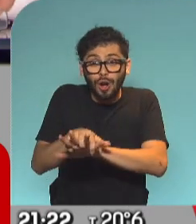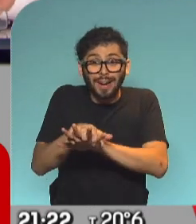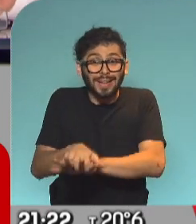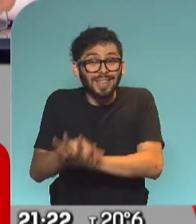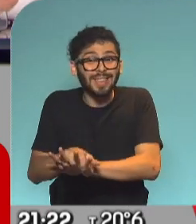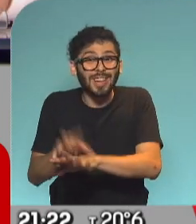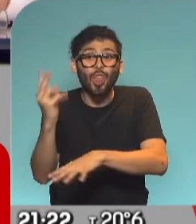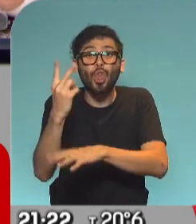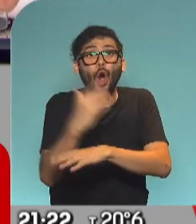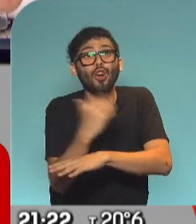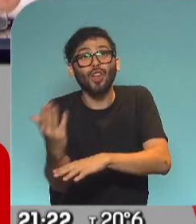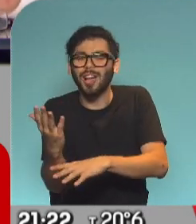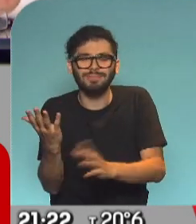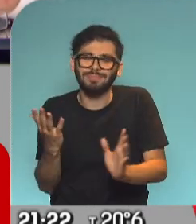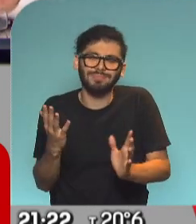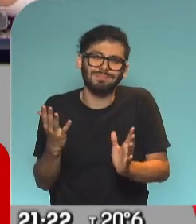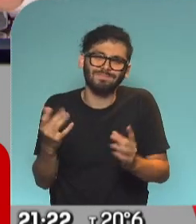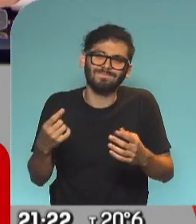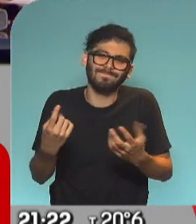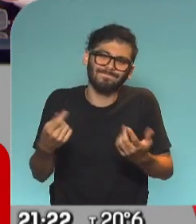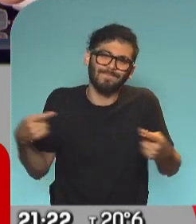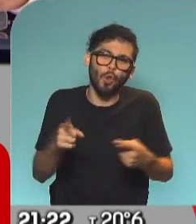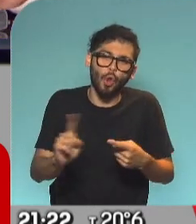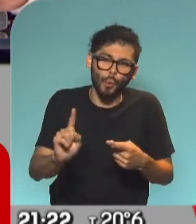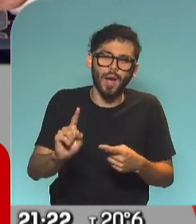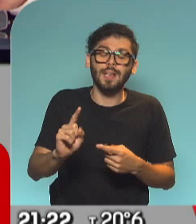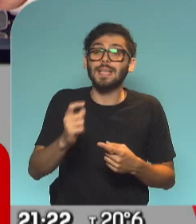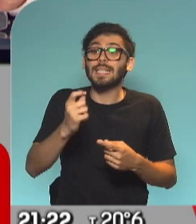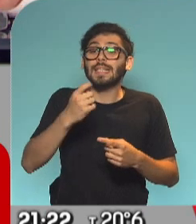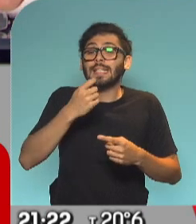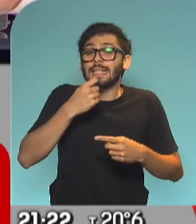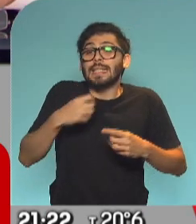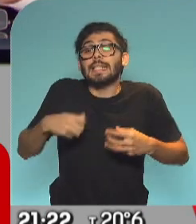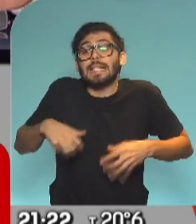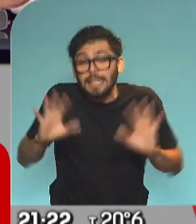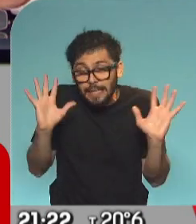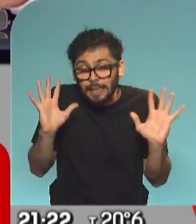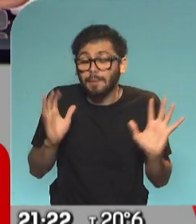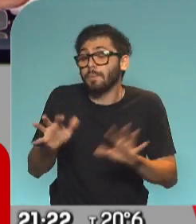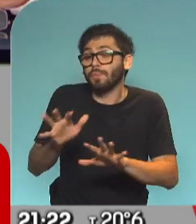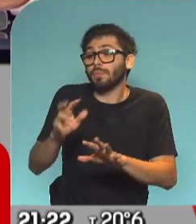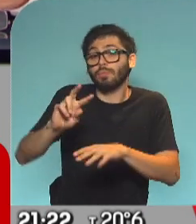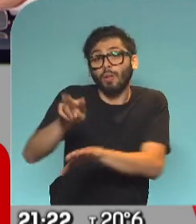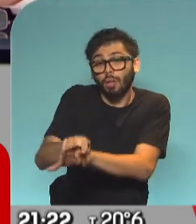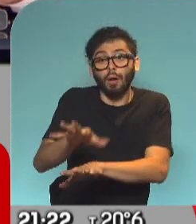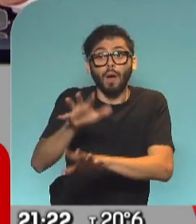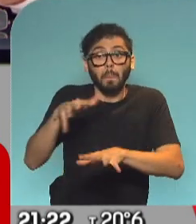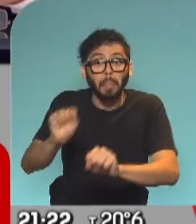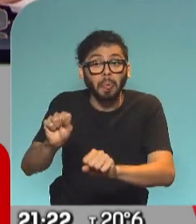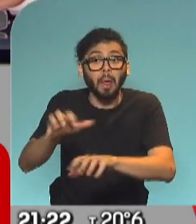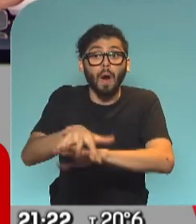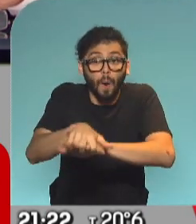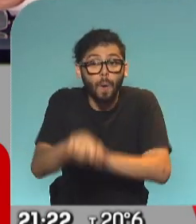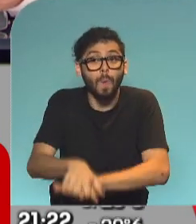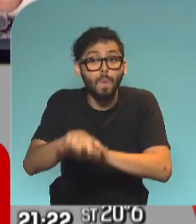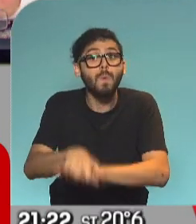en ese contexto eran absolutamente inútiles. Y si se hubiera producido el milagro de la resurrección de Maradona, hacía